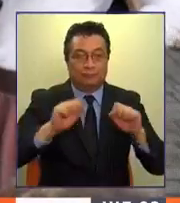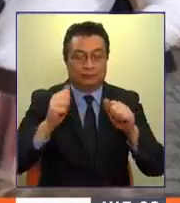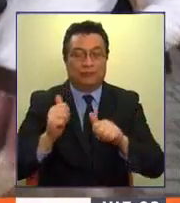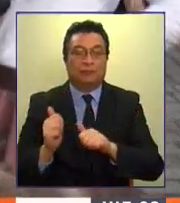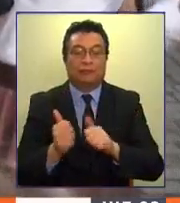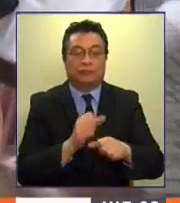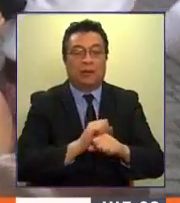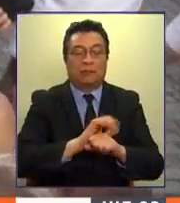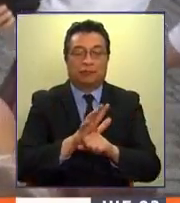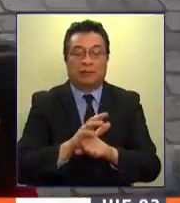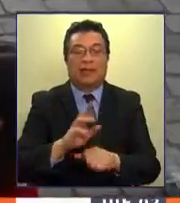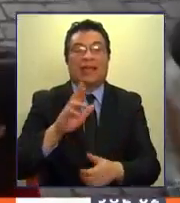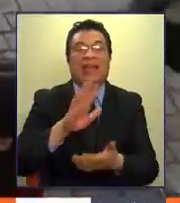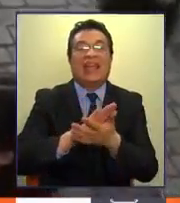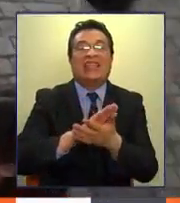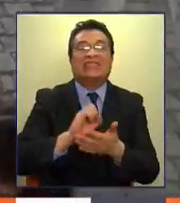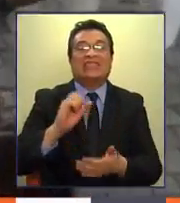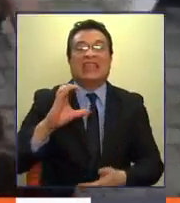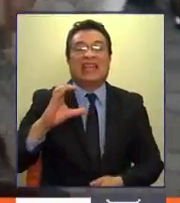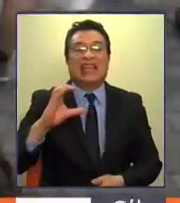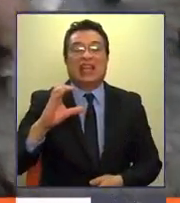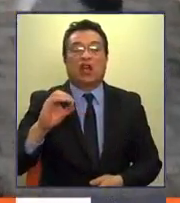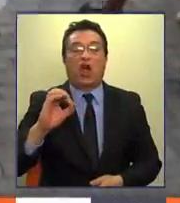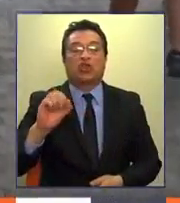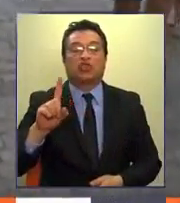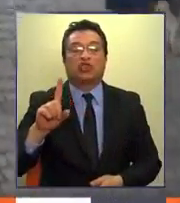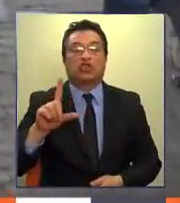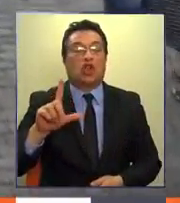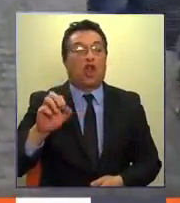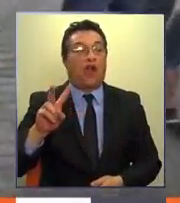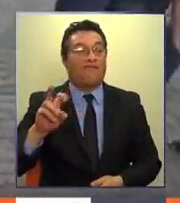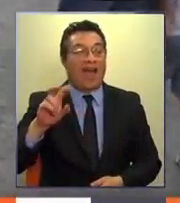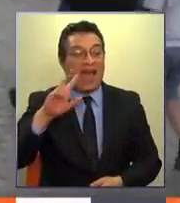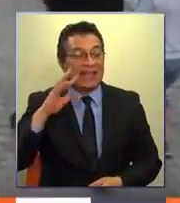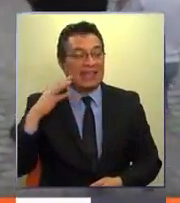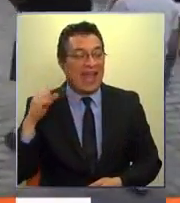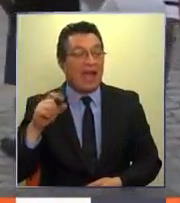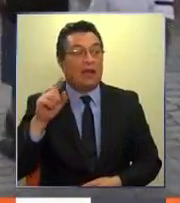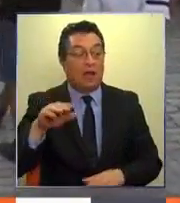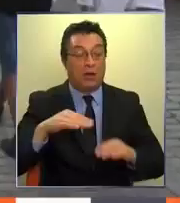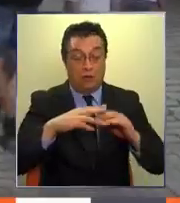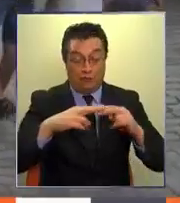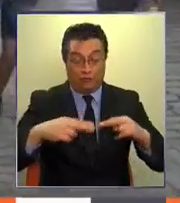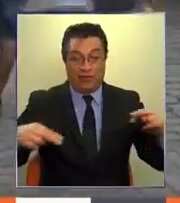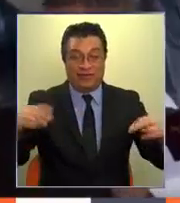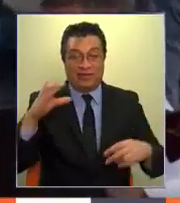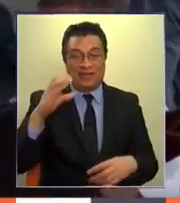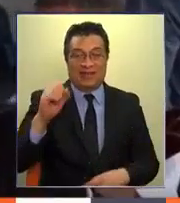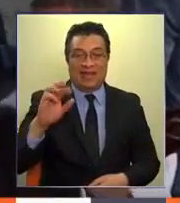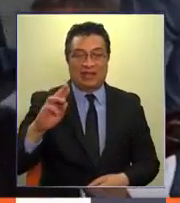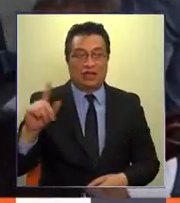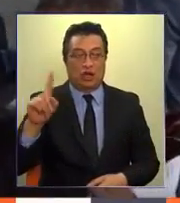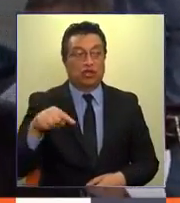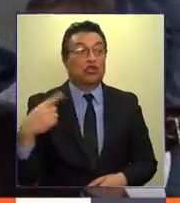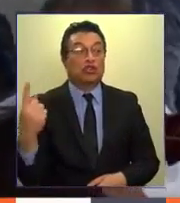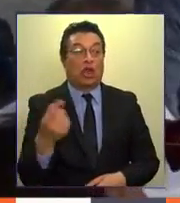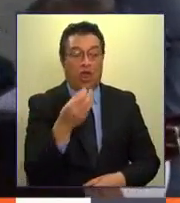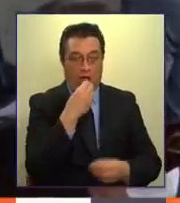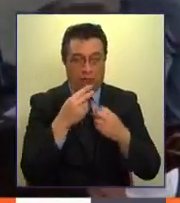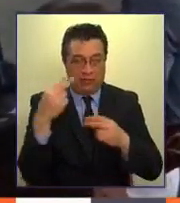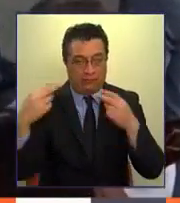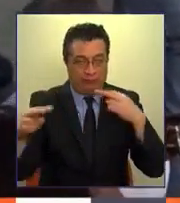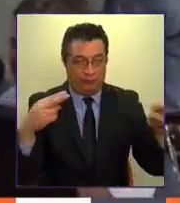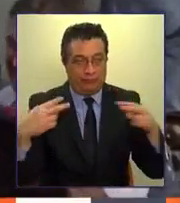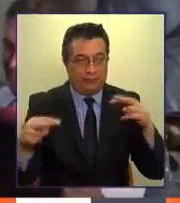en República Checa. Esta cena tuvo lugar en el famoso Puente de Carlos y la idea fue que todos llevaran su comida, una especie